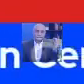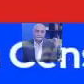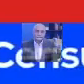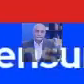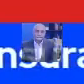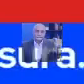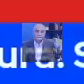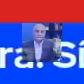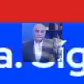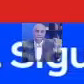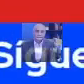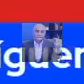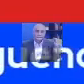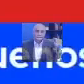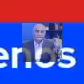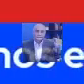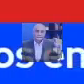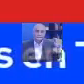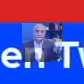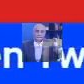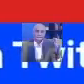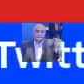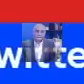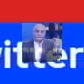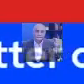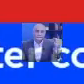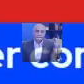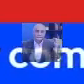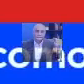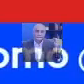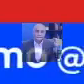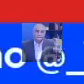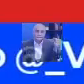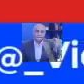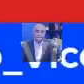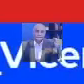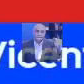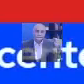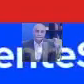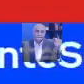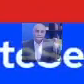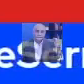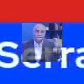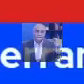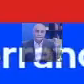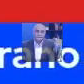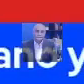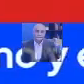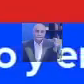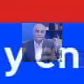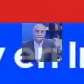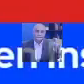al embajador. El gobierno de México ha dicho que a pesar de esto va a tener los canales